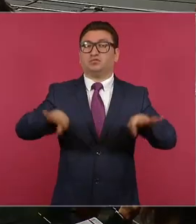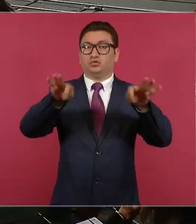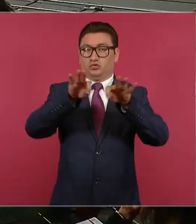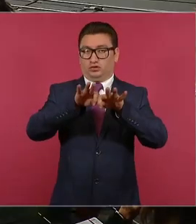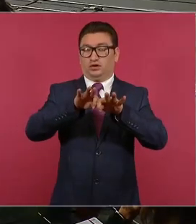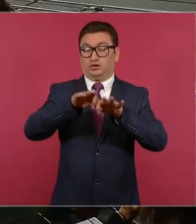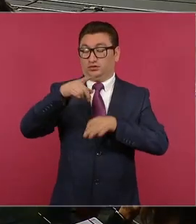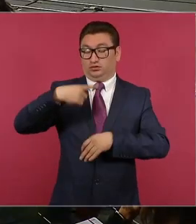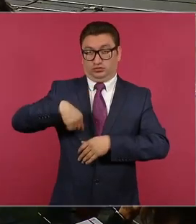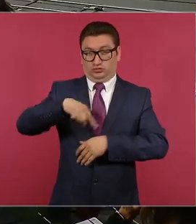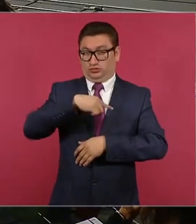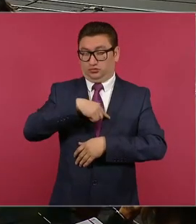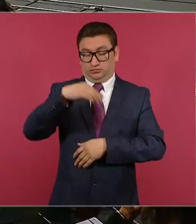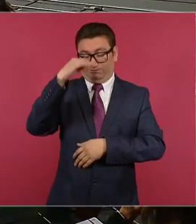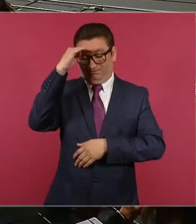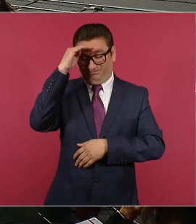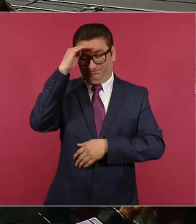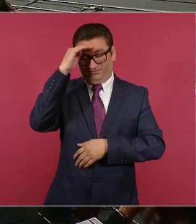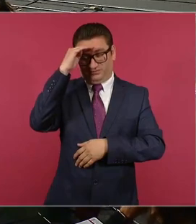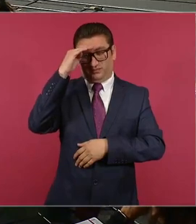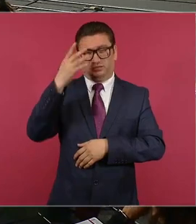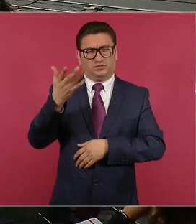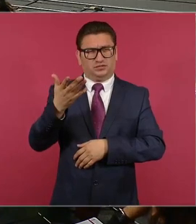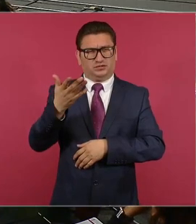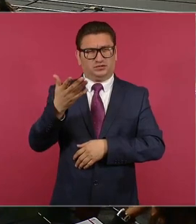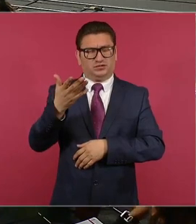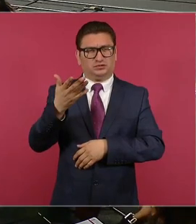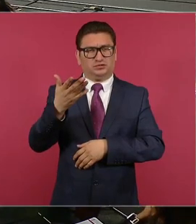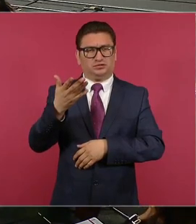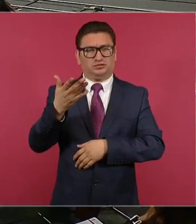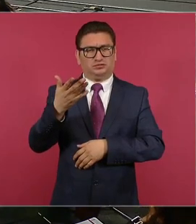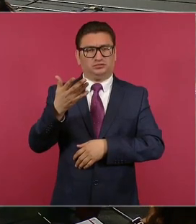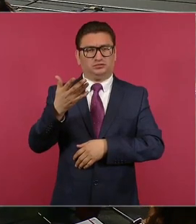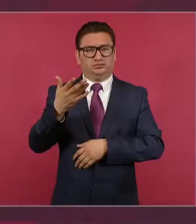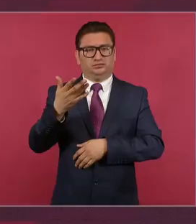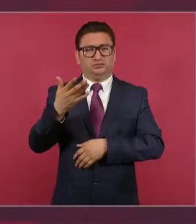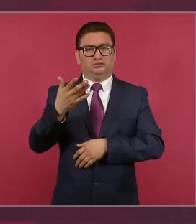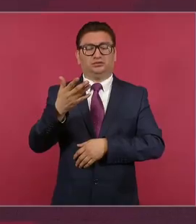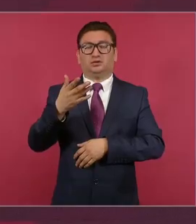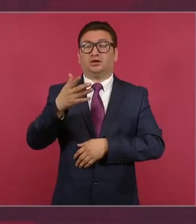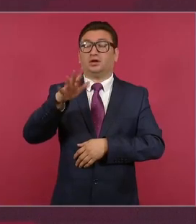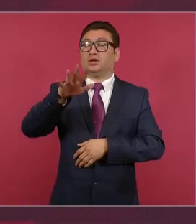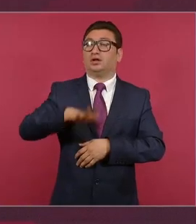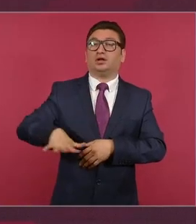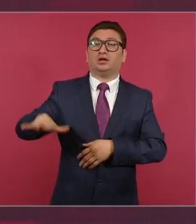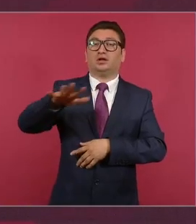no pensemos que el pueblo